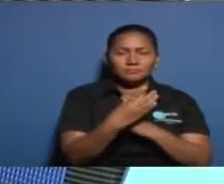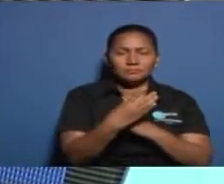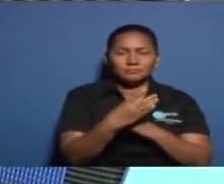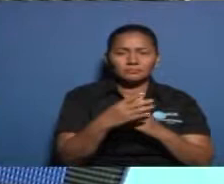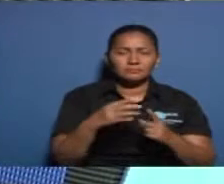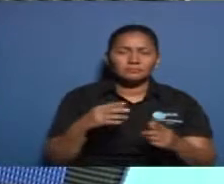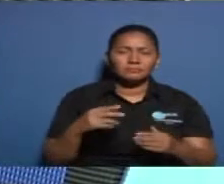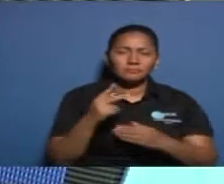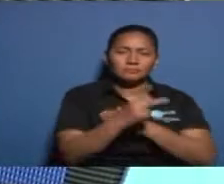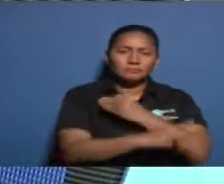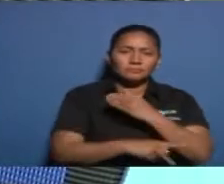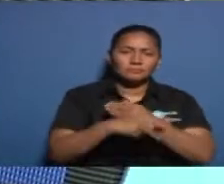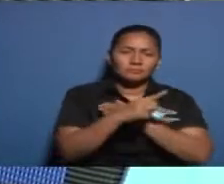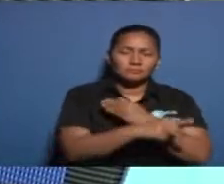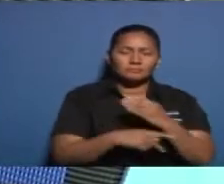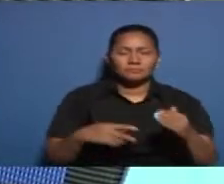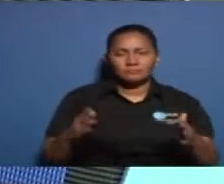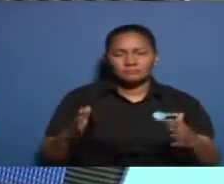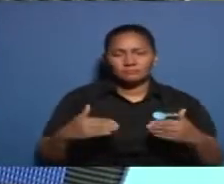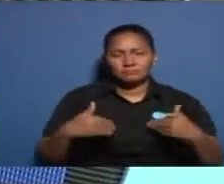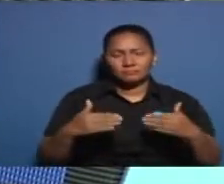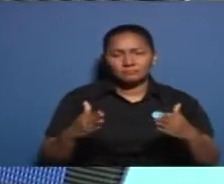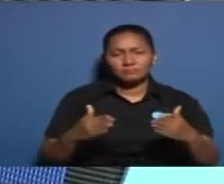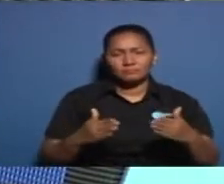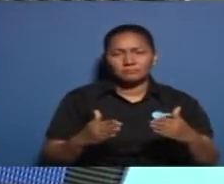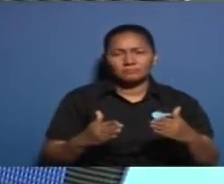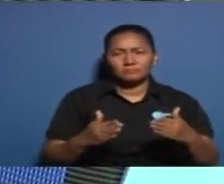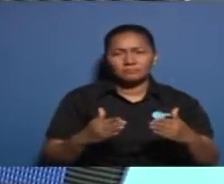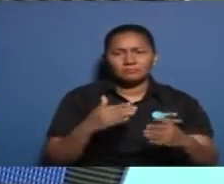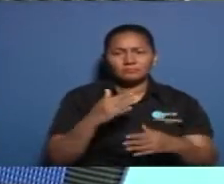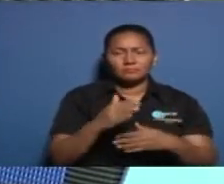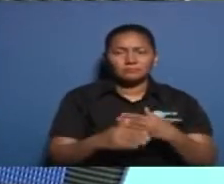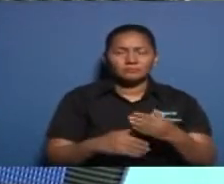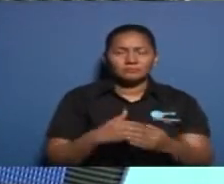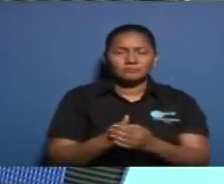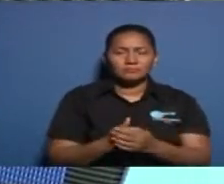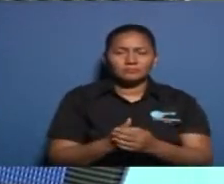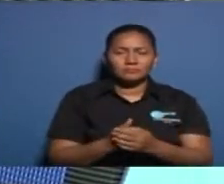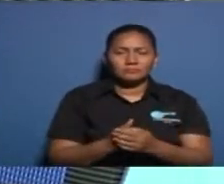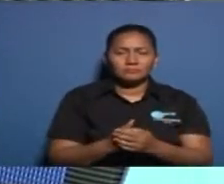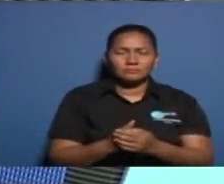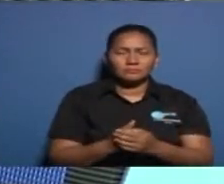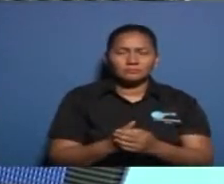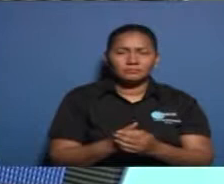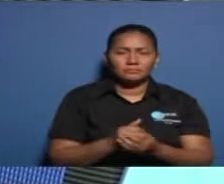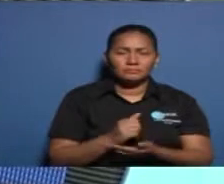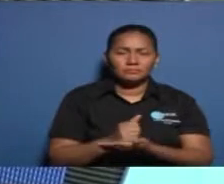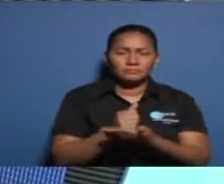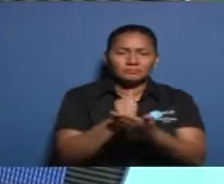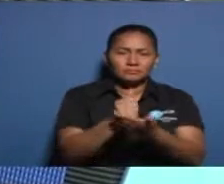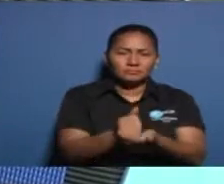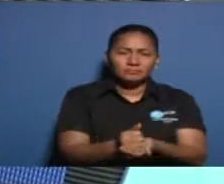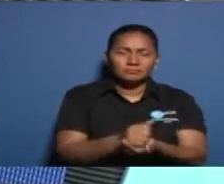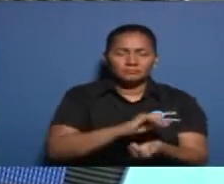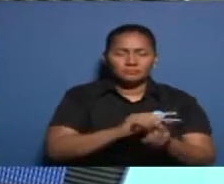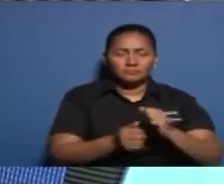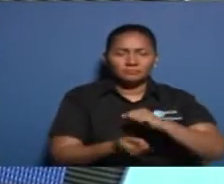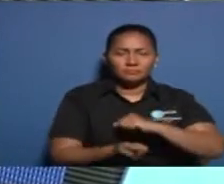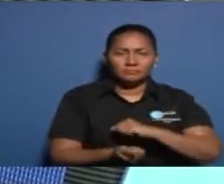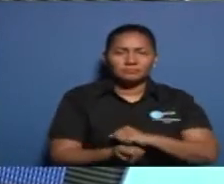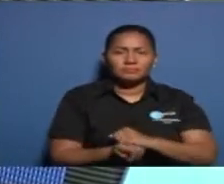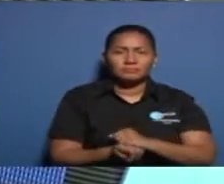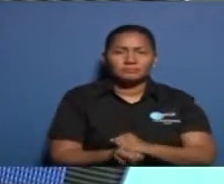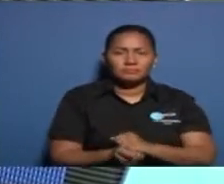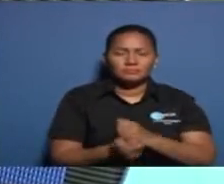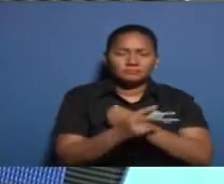todos los sectores tenemos que aportar y contribuir para la transformación de este país si realmente queremos alcanzar